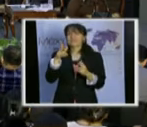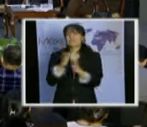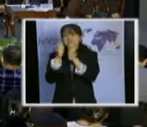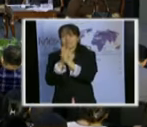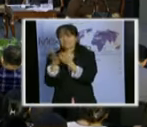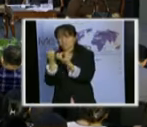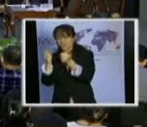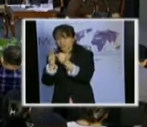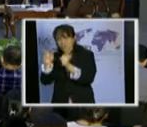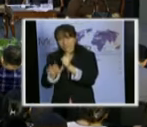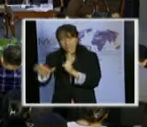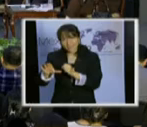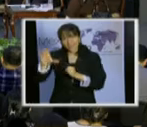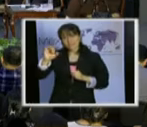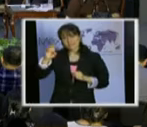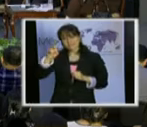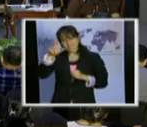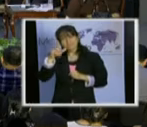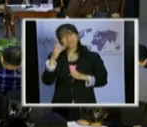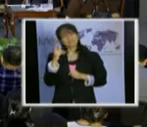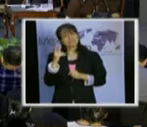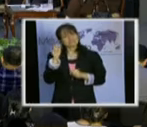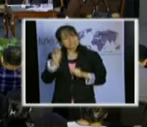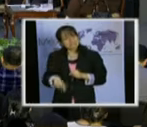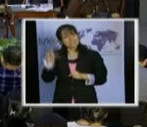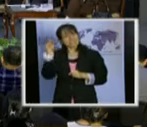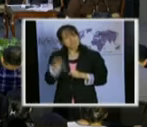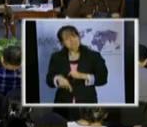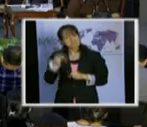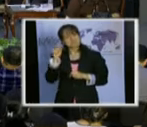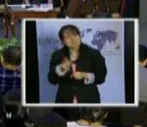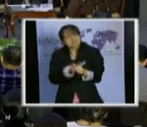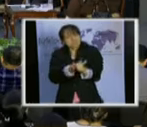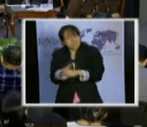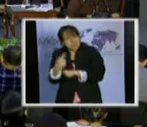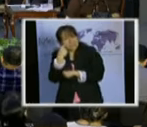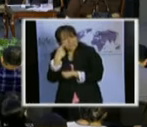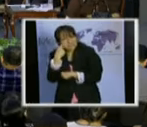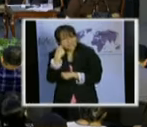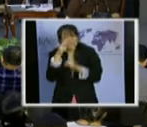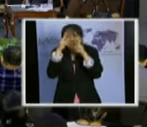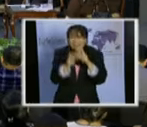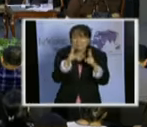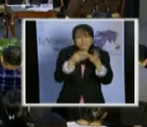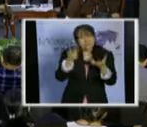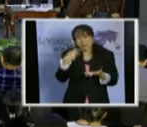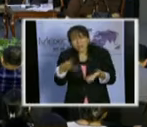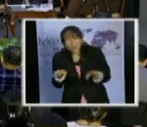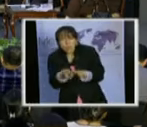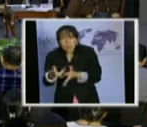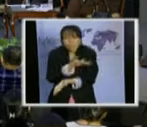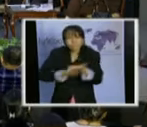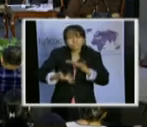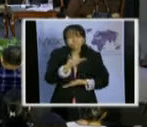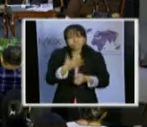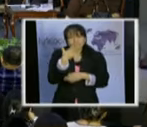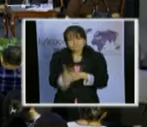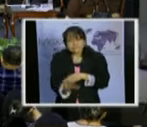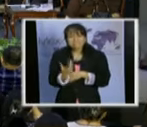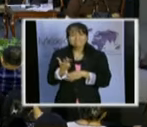formas de dialogar, de mejorar la capacidad de interlocución. Quizás una primera pregunta que nos hicimos